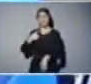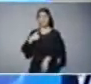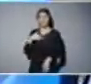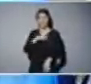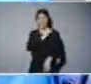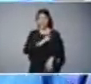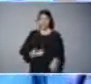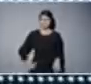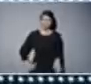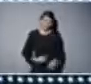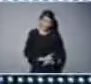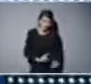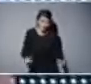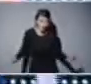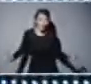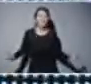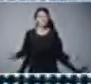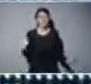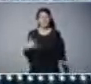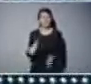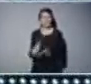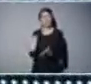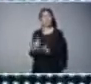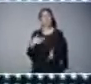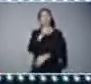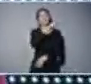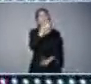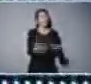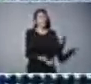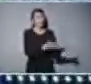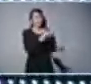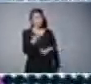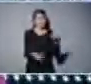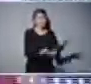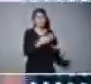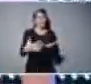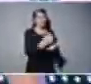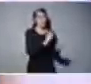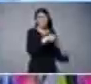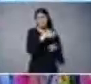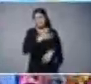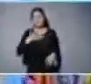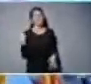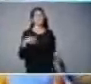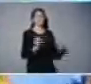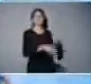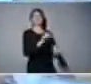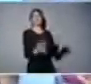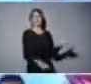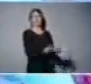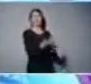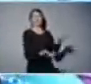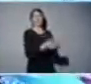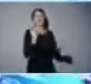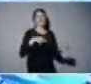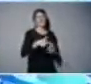tan vago. Cociné todo lo que quería. Y una estrella